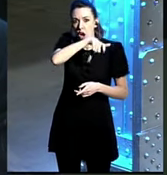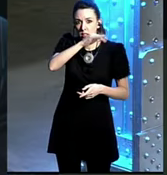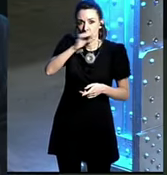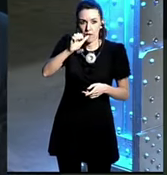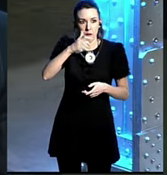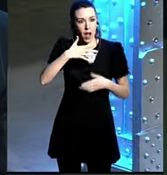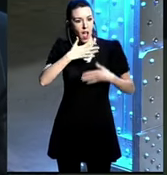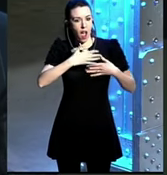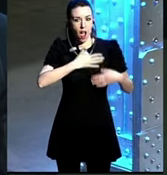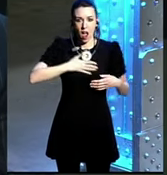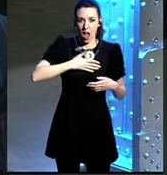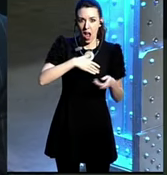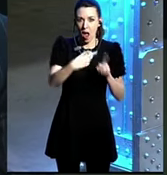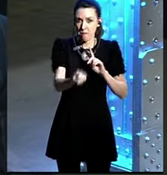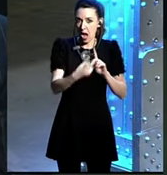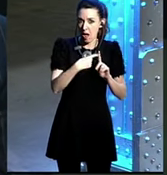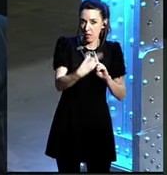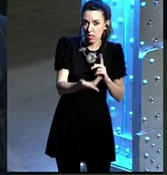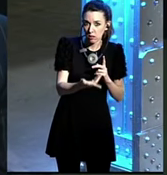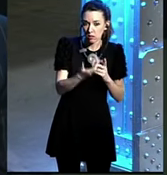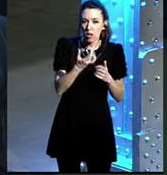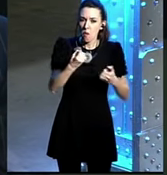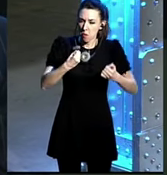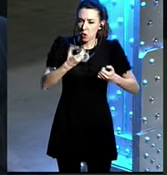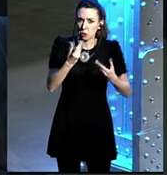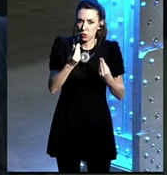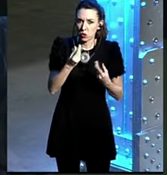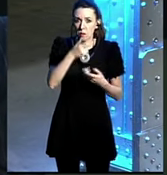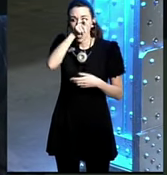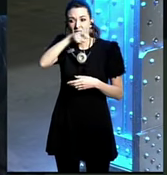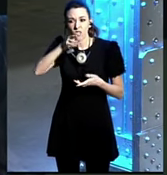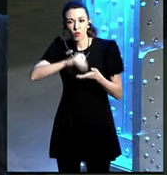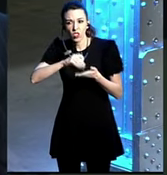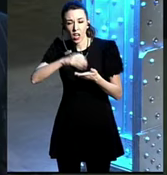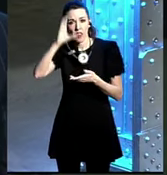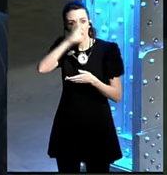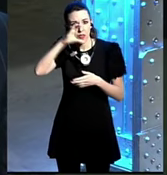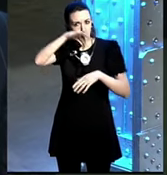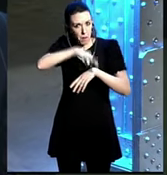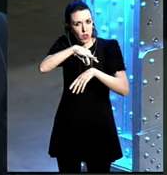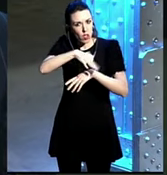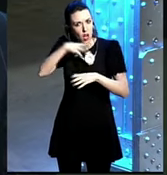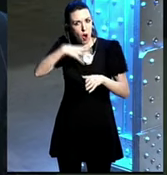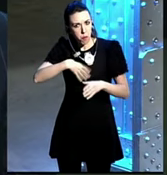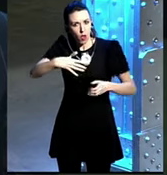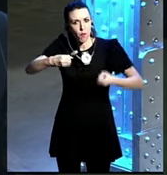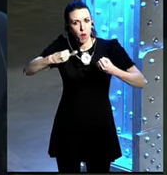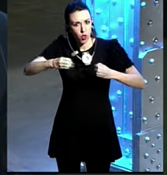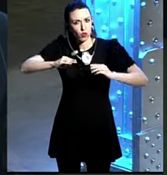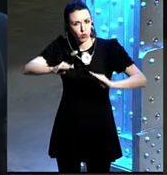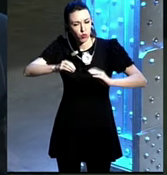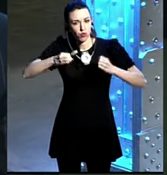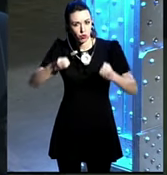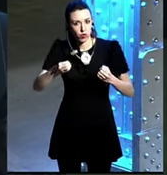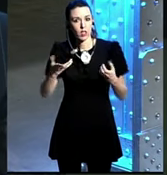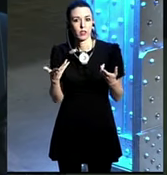en ser amable el uno con el otro, y esto puede tener mucho poder. Para mucha gente la fe, la ciencia y la medicina pueden ser muy poderosas. Creo